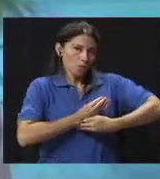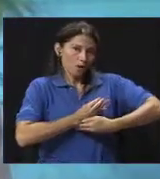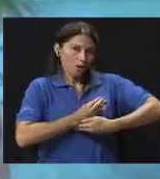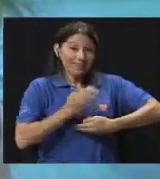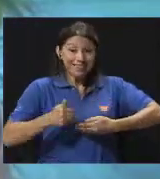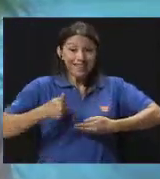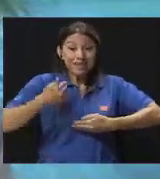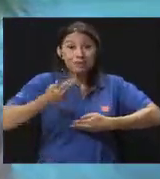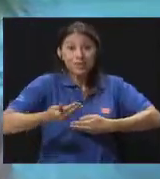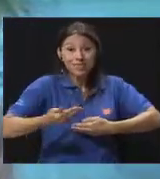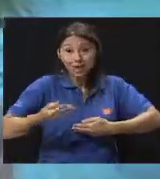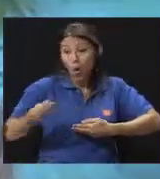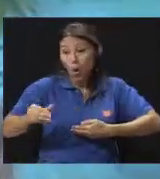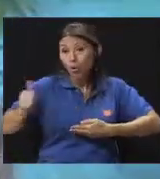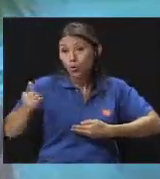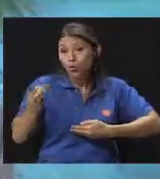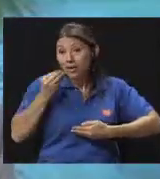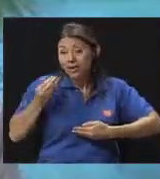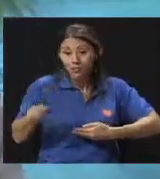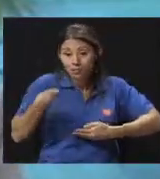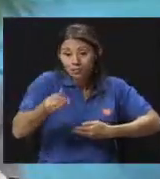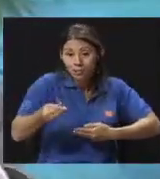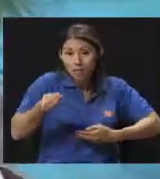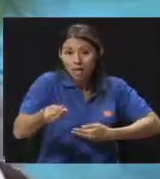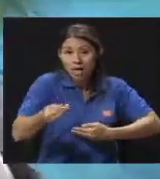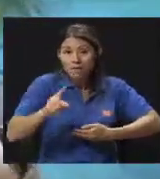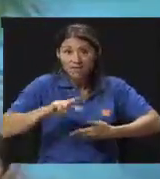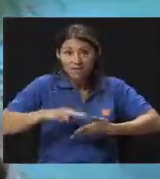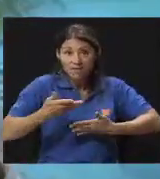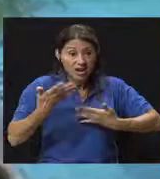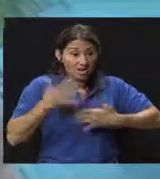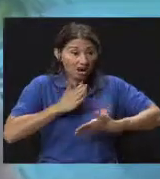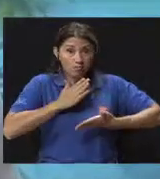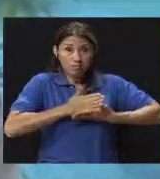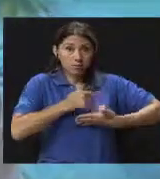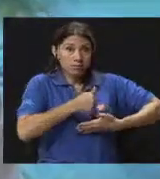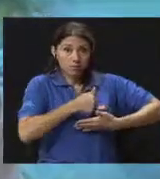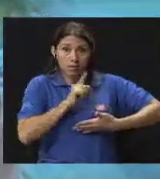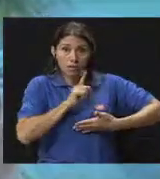leche materna ya no deja de ser importante, no. De hecho, llamamos